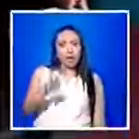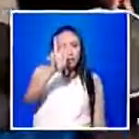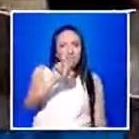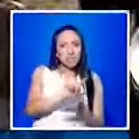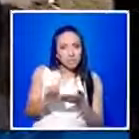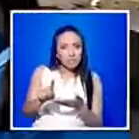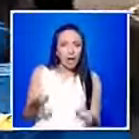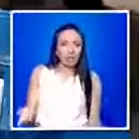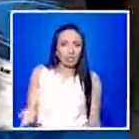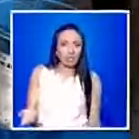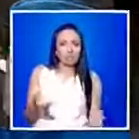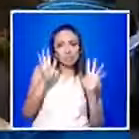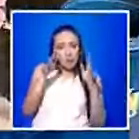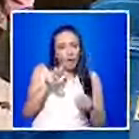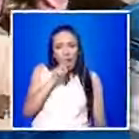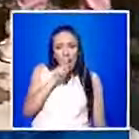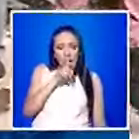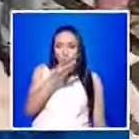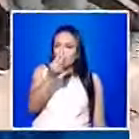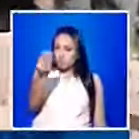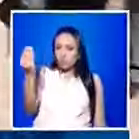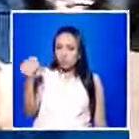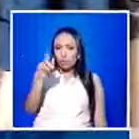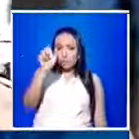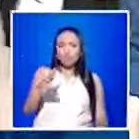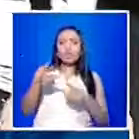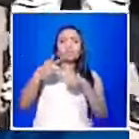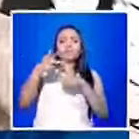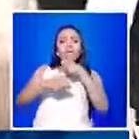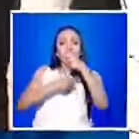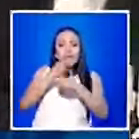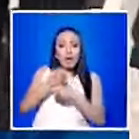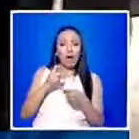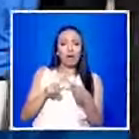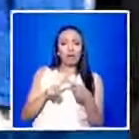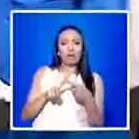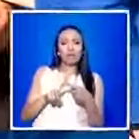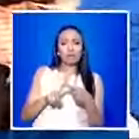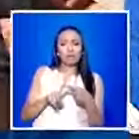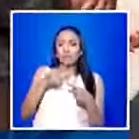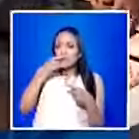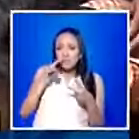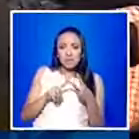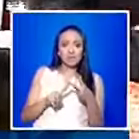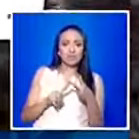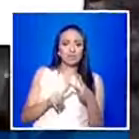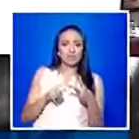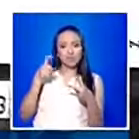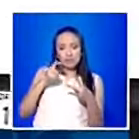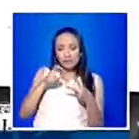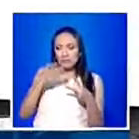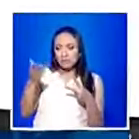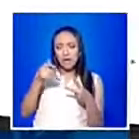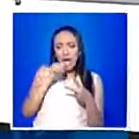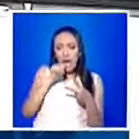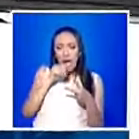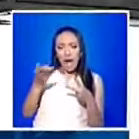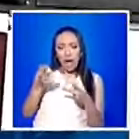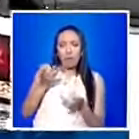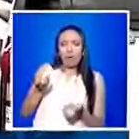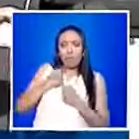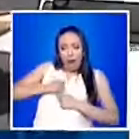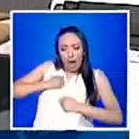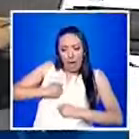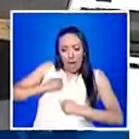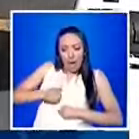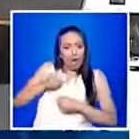para... Hay bastantes personas que son de la tercera edad y necesitan agua para ellos, para que se aseen. Imagínense, ellos no